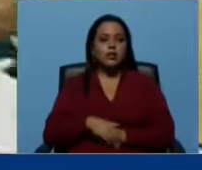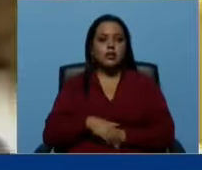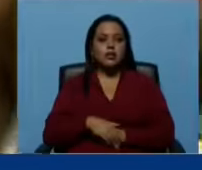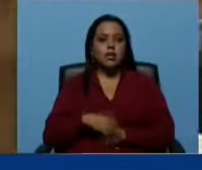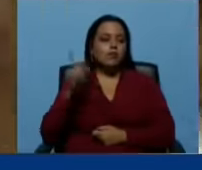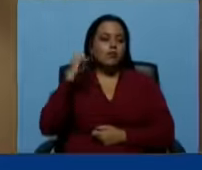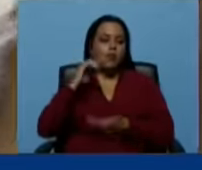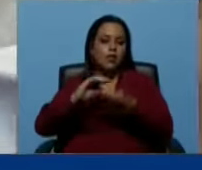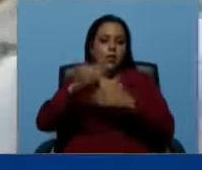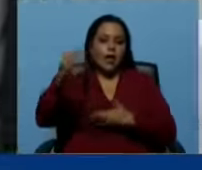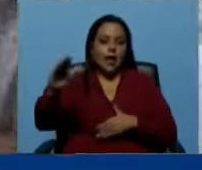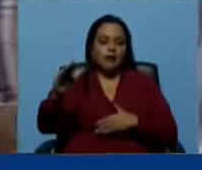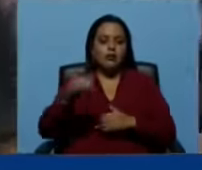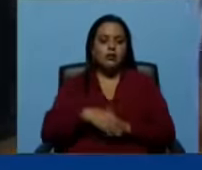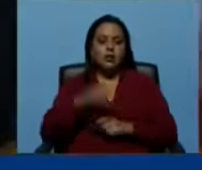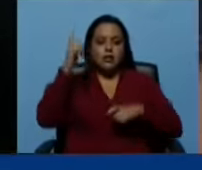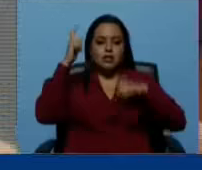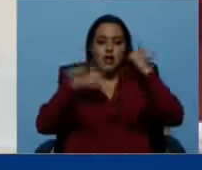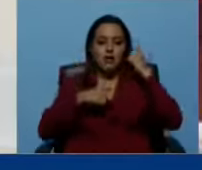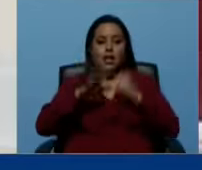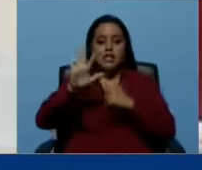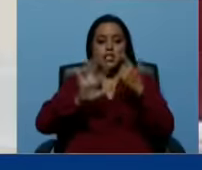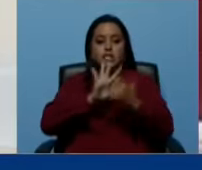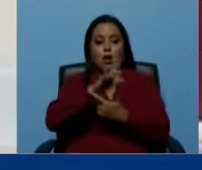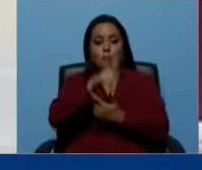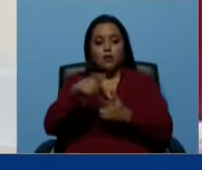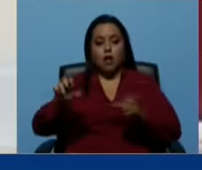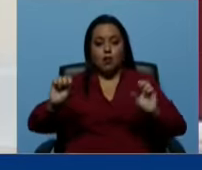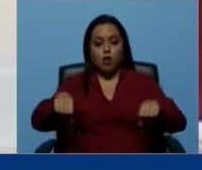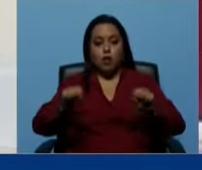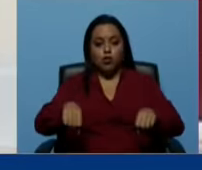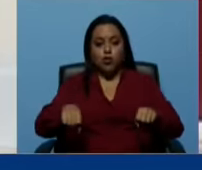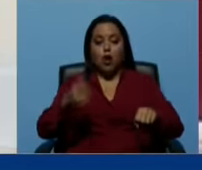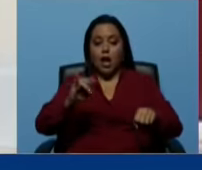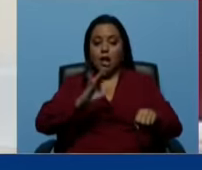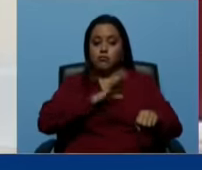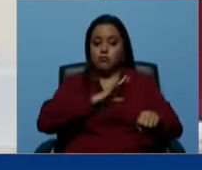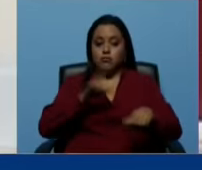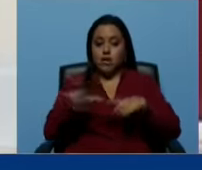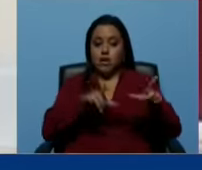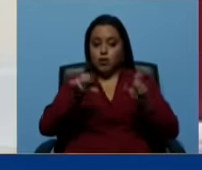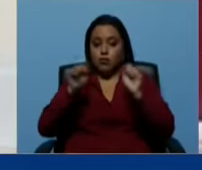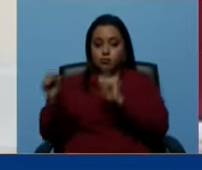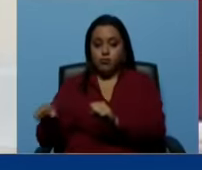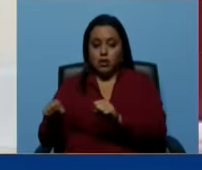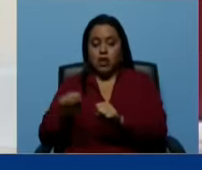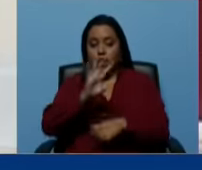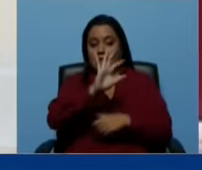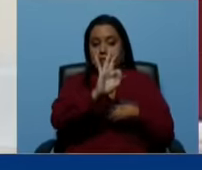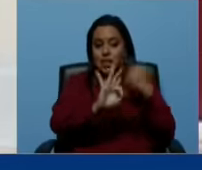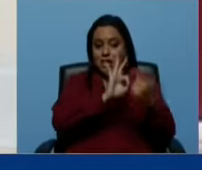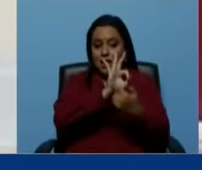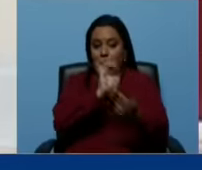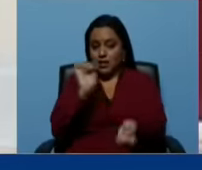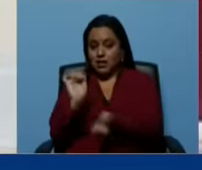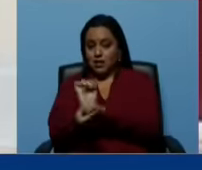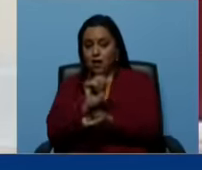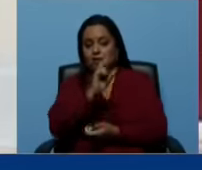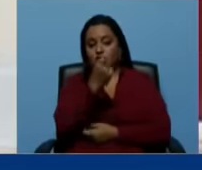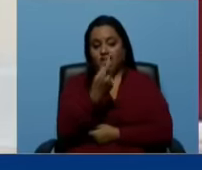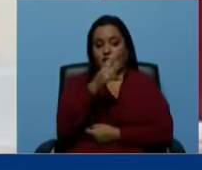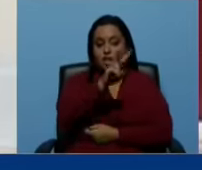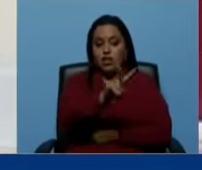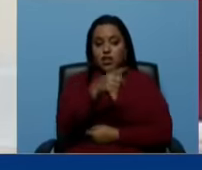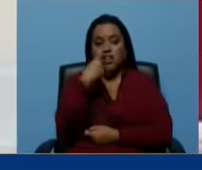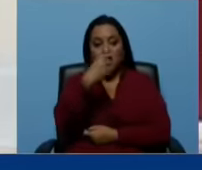de Chávez. Y llegaron 5 motorizados, las 5 motos las tenemos, de los 5 capturamos 3 y estamos buscando los otros 2, amenazar